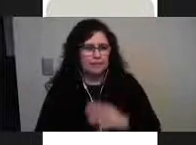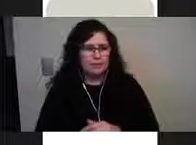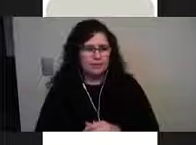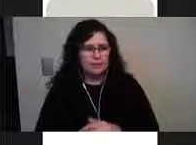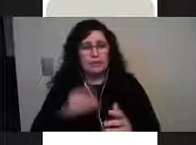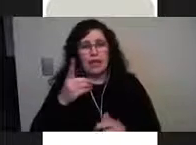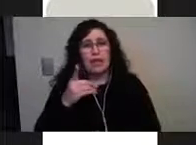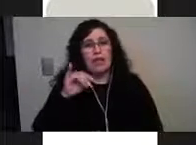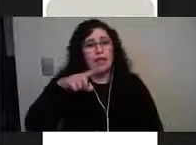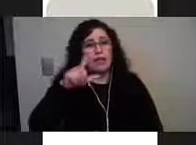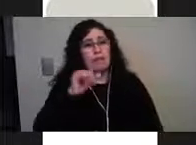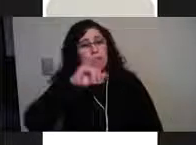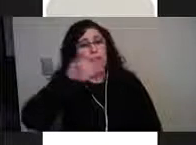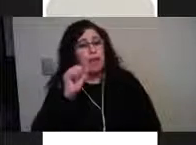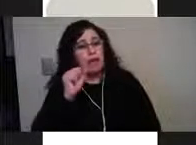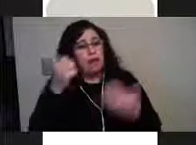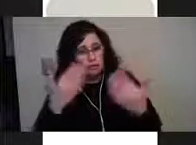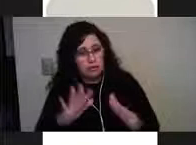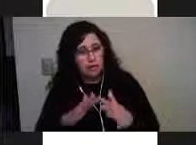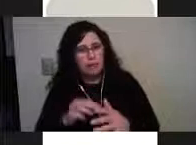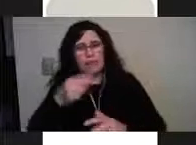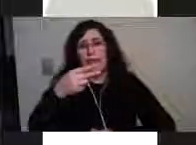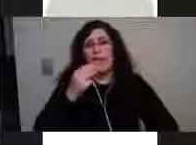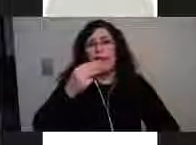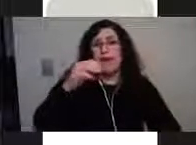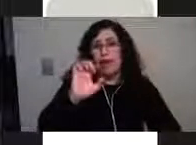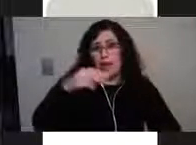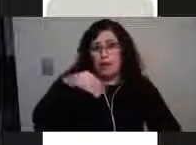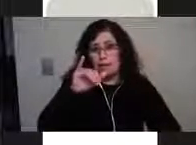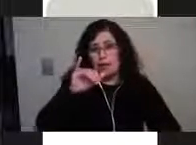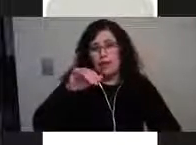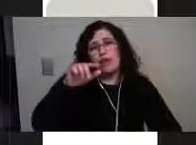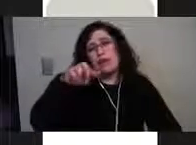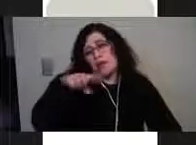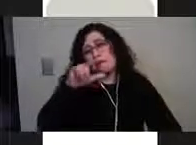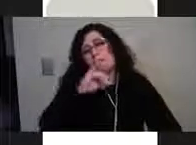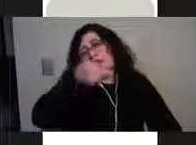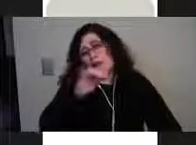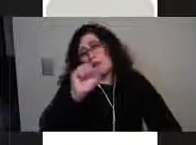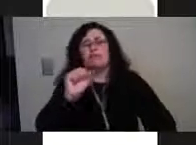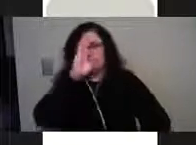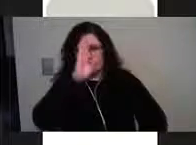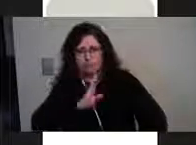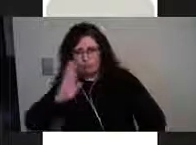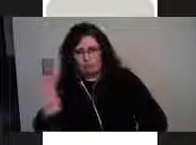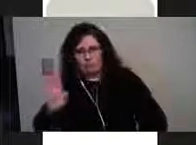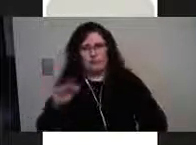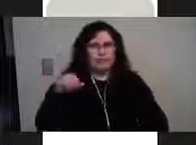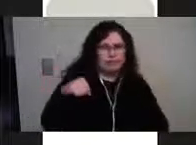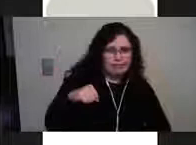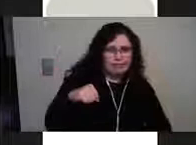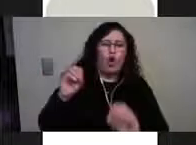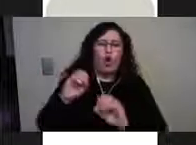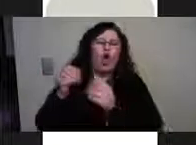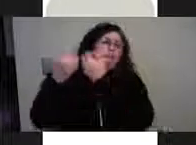diplegia, perfecto, y la EMI, ¿ya? Que existe una paresia de un hemicuerpo, ¿cierto? Donde desde